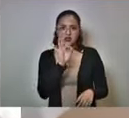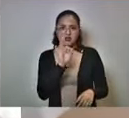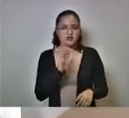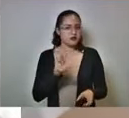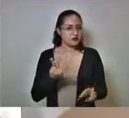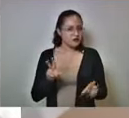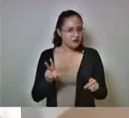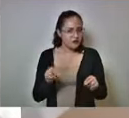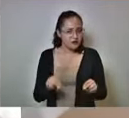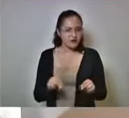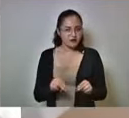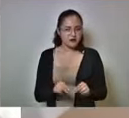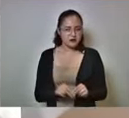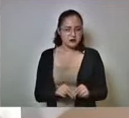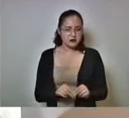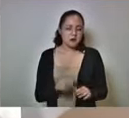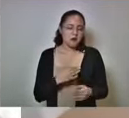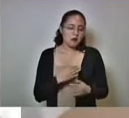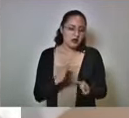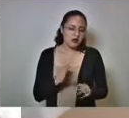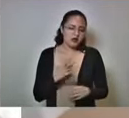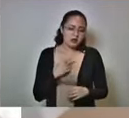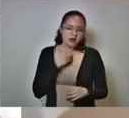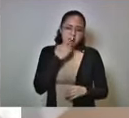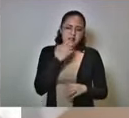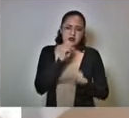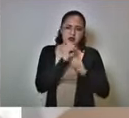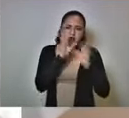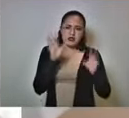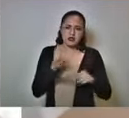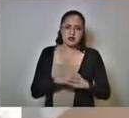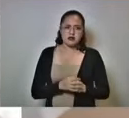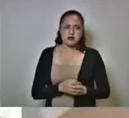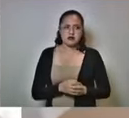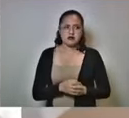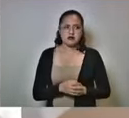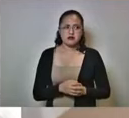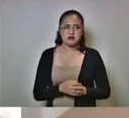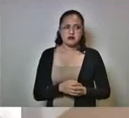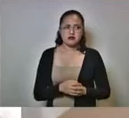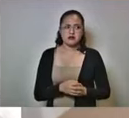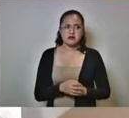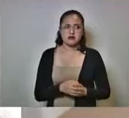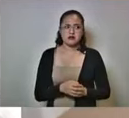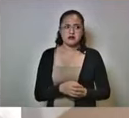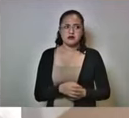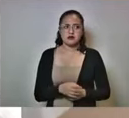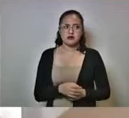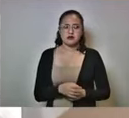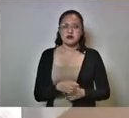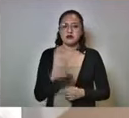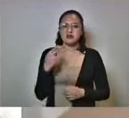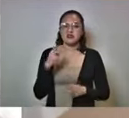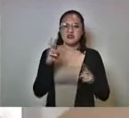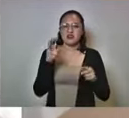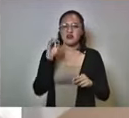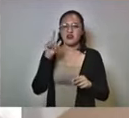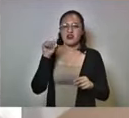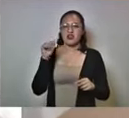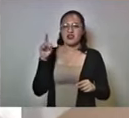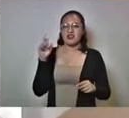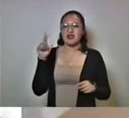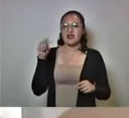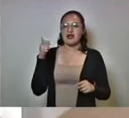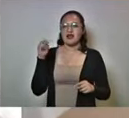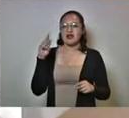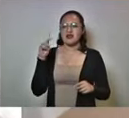y luego, pero es bueno también dejar claro, Cola de Lagarto nada tiene que ver con el recinto ferial, ni con una